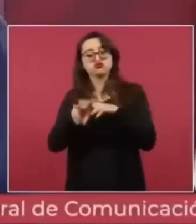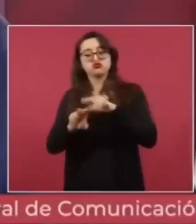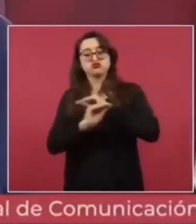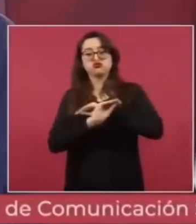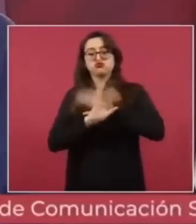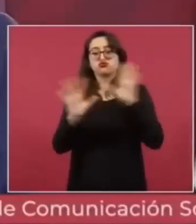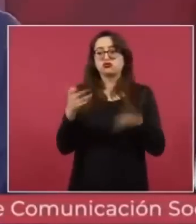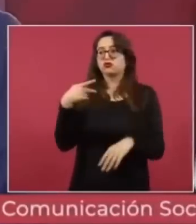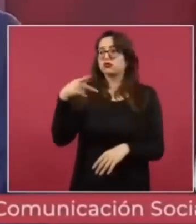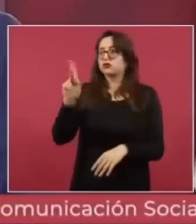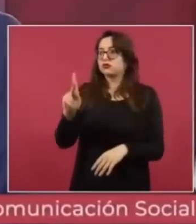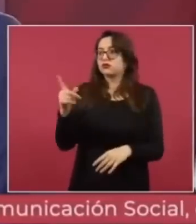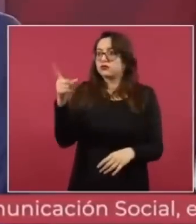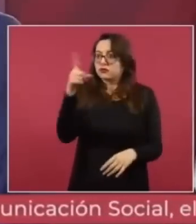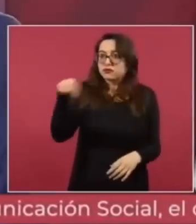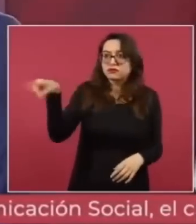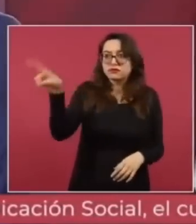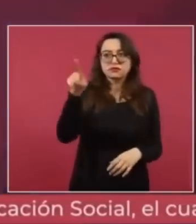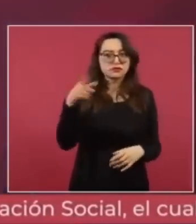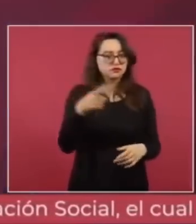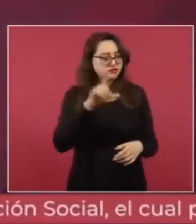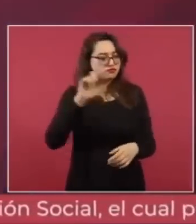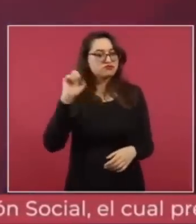nada irregular.